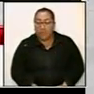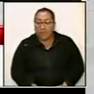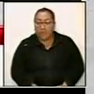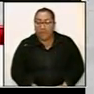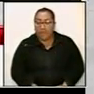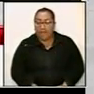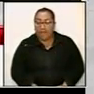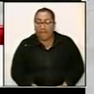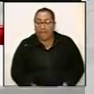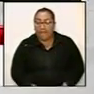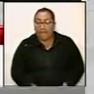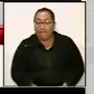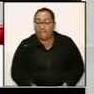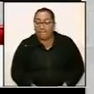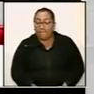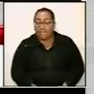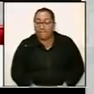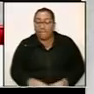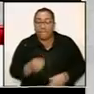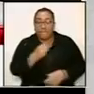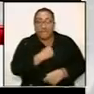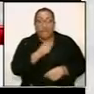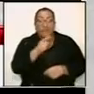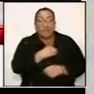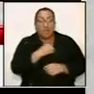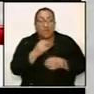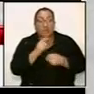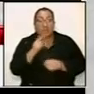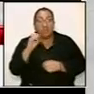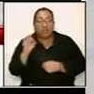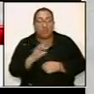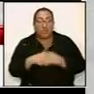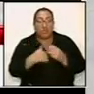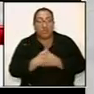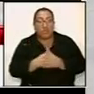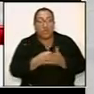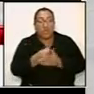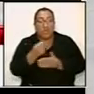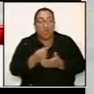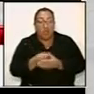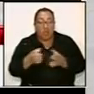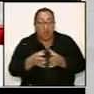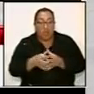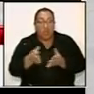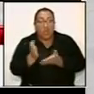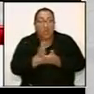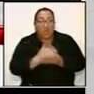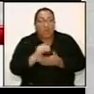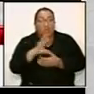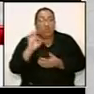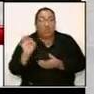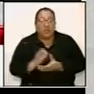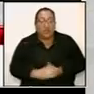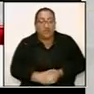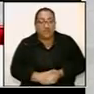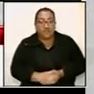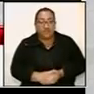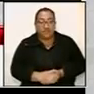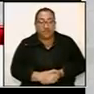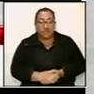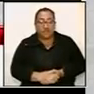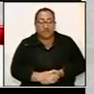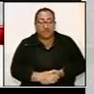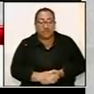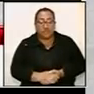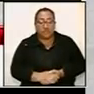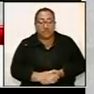El propio ministro de Economía había señalado que del 100% de las chispitas que se compran, se reparten 50%, y solo